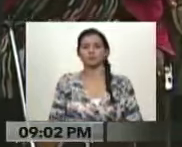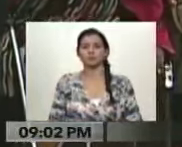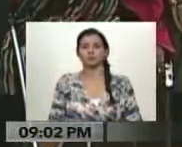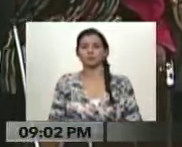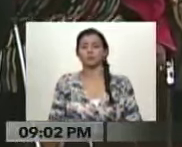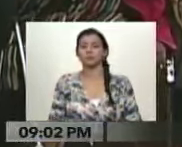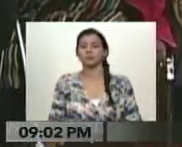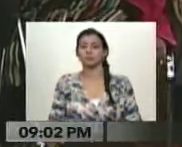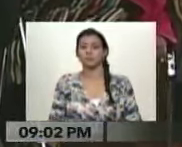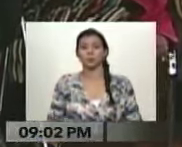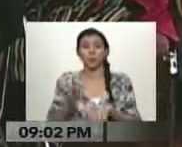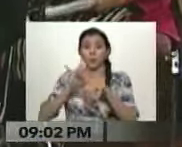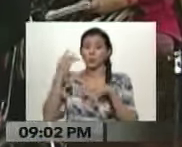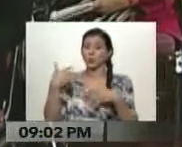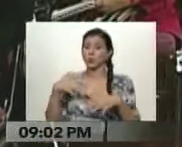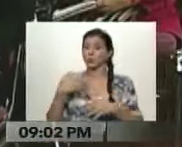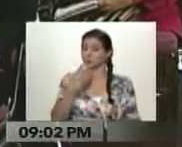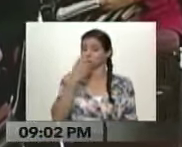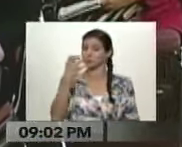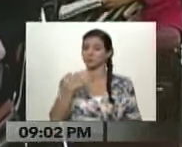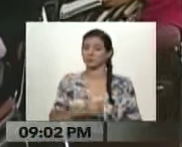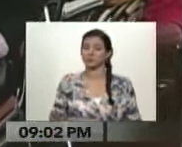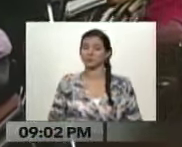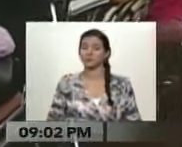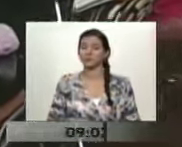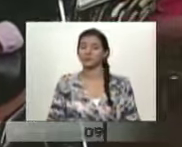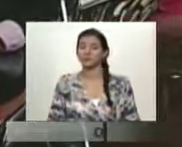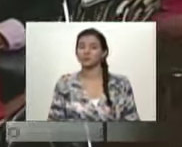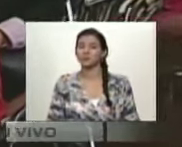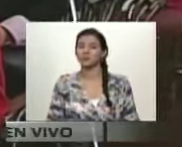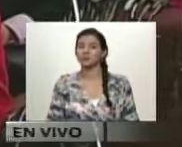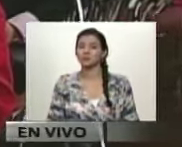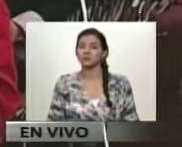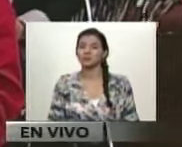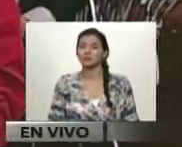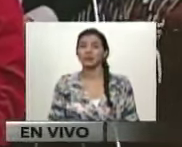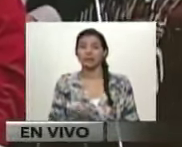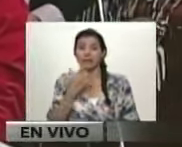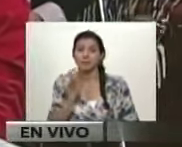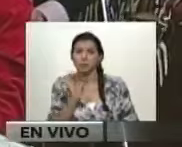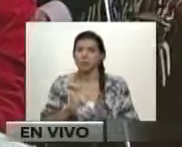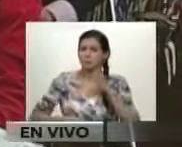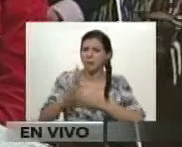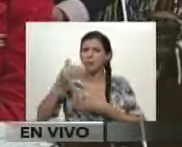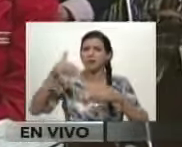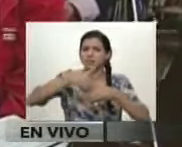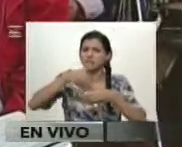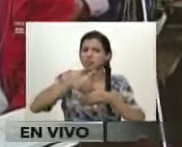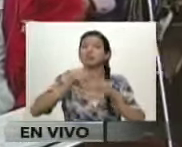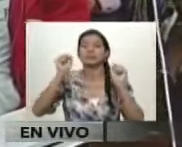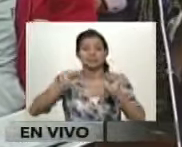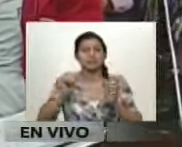Ah, toque, ¿no? Y digamos, vamos para las elecciones y vamos y ganamos.